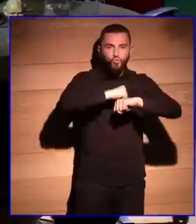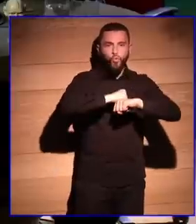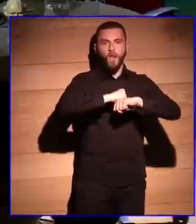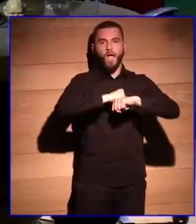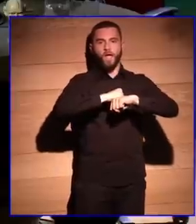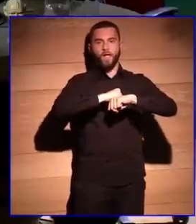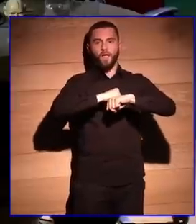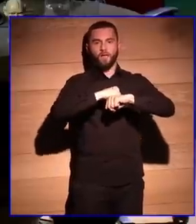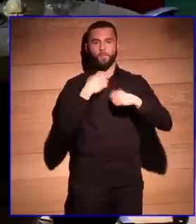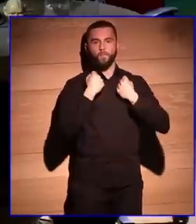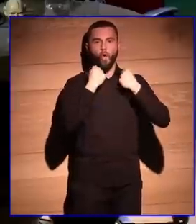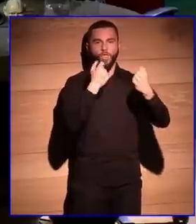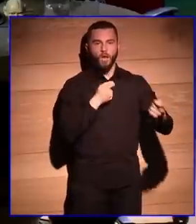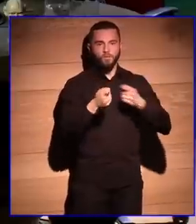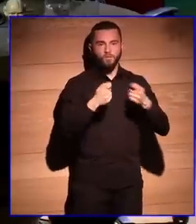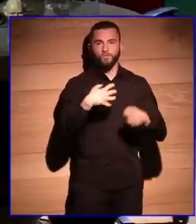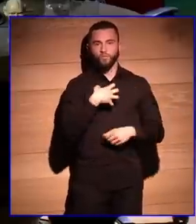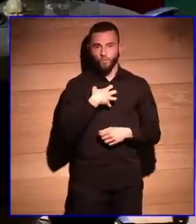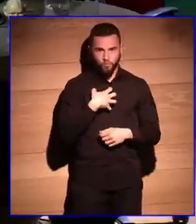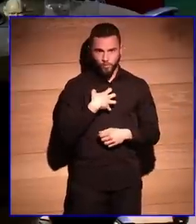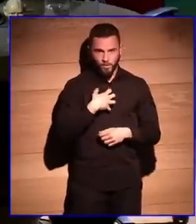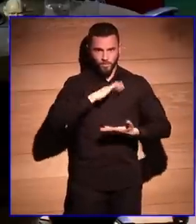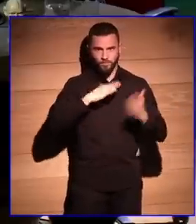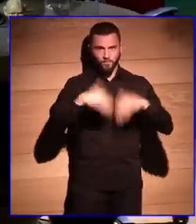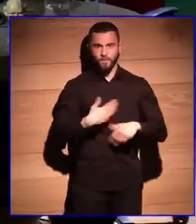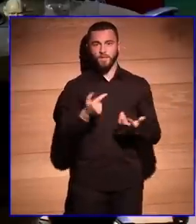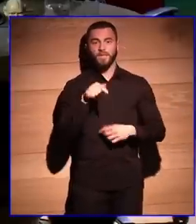su poder y absolutamente